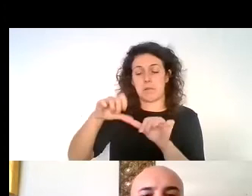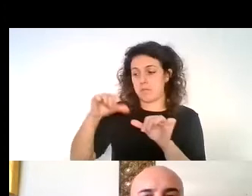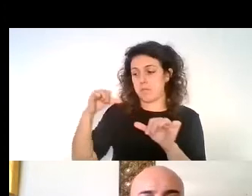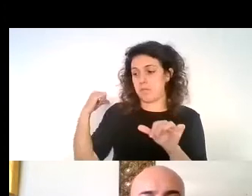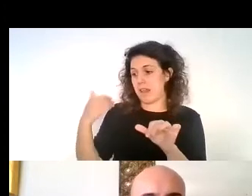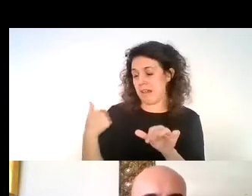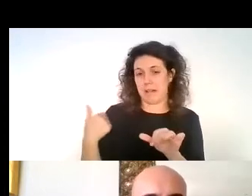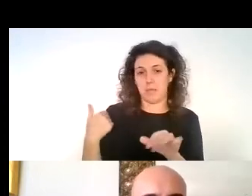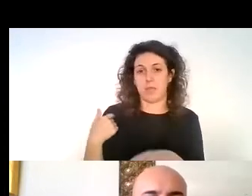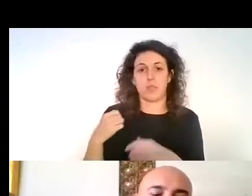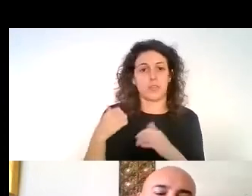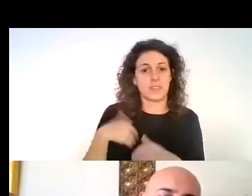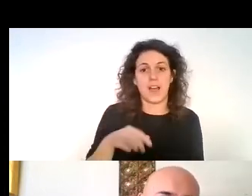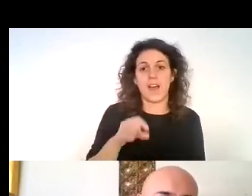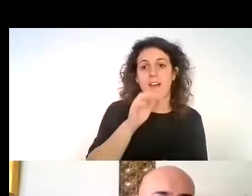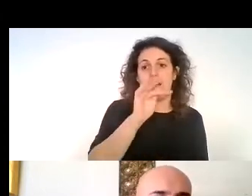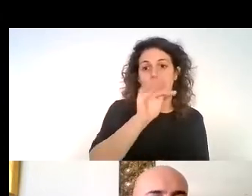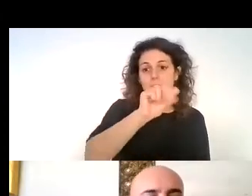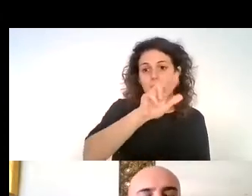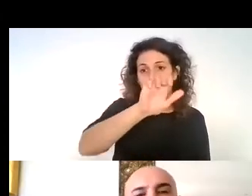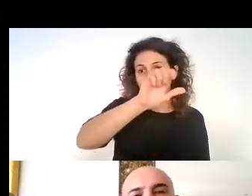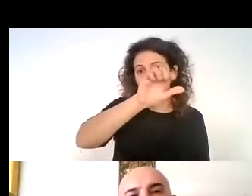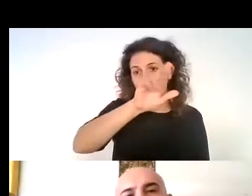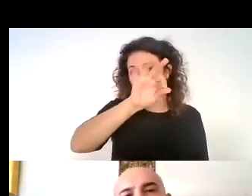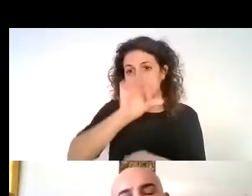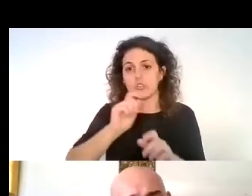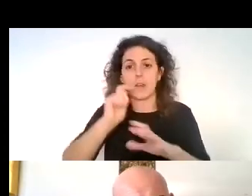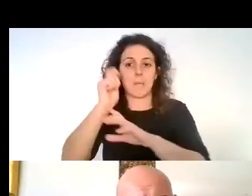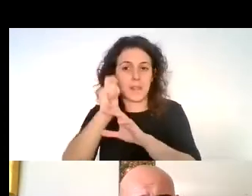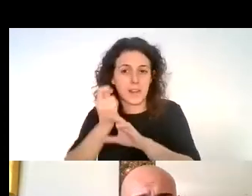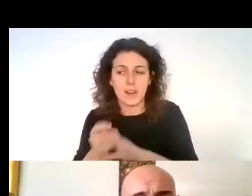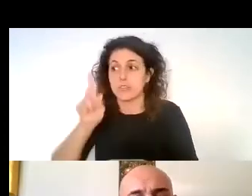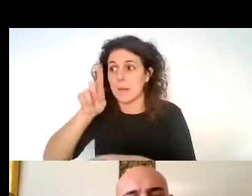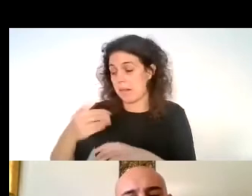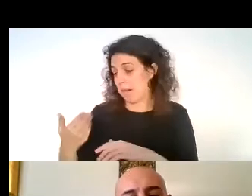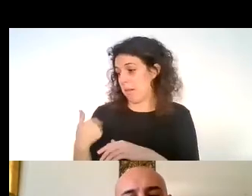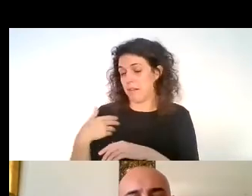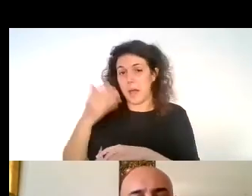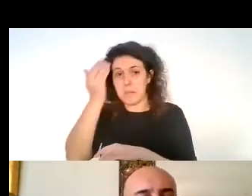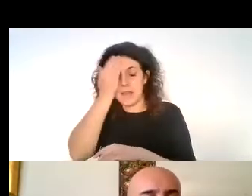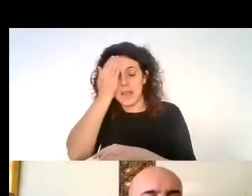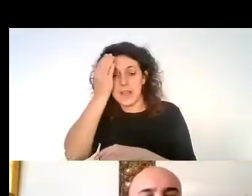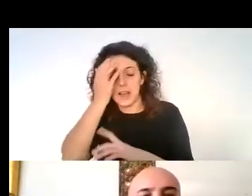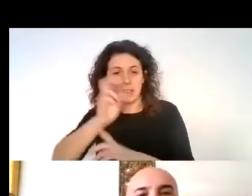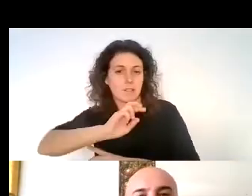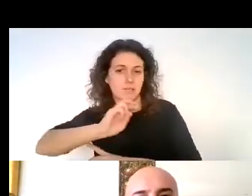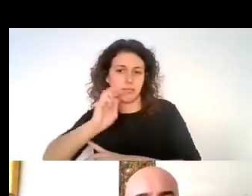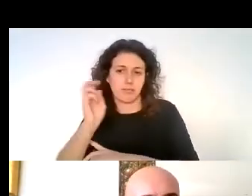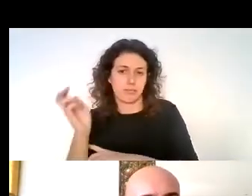con fareros y mineros y mucho tiempo atrás recibió a piratas y corsarios atraídos por las bondades de nuestra